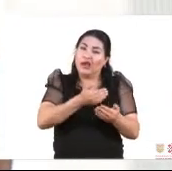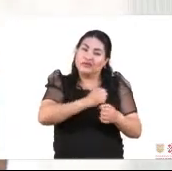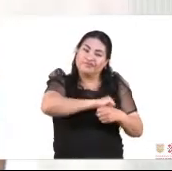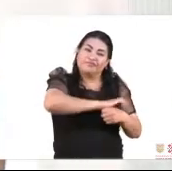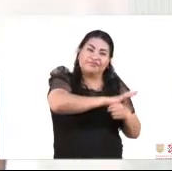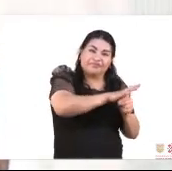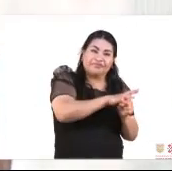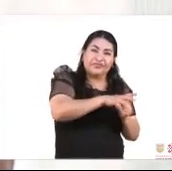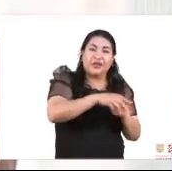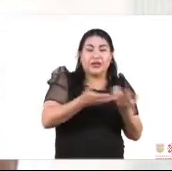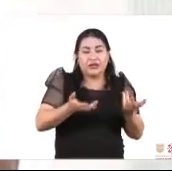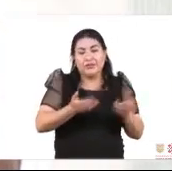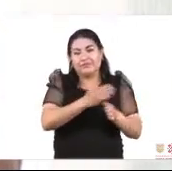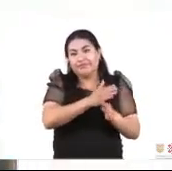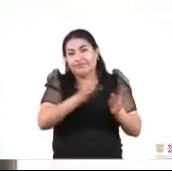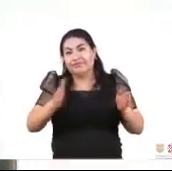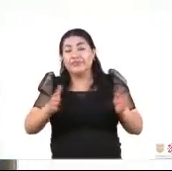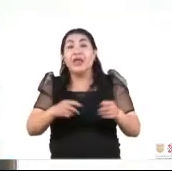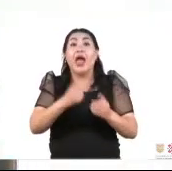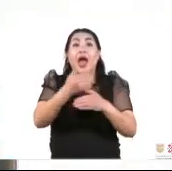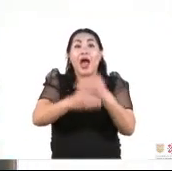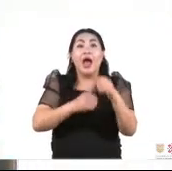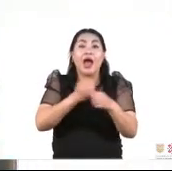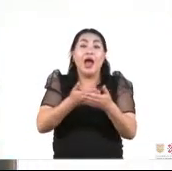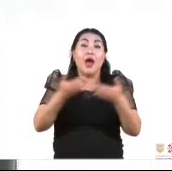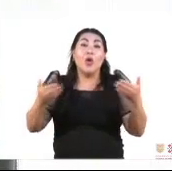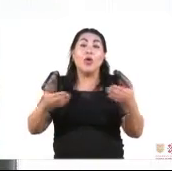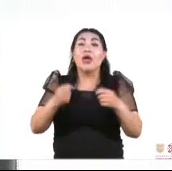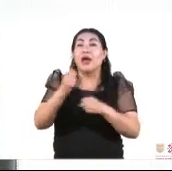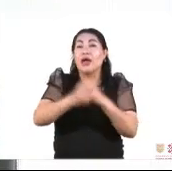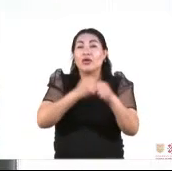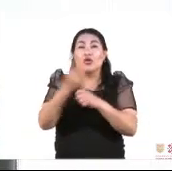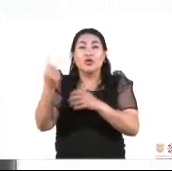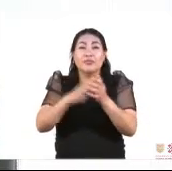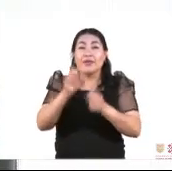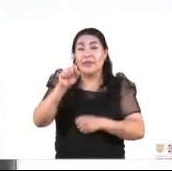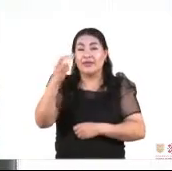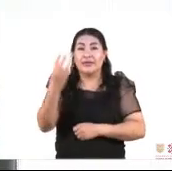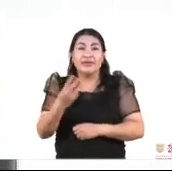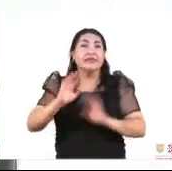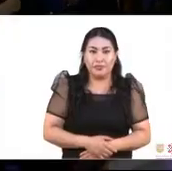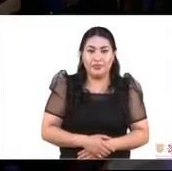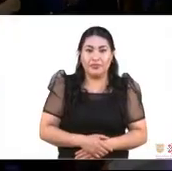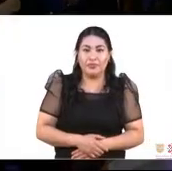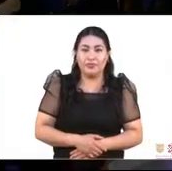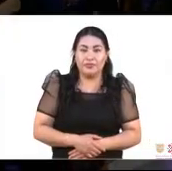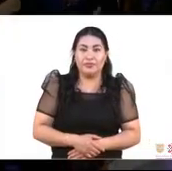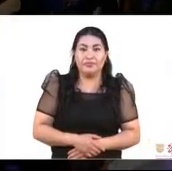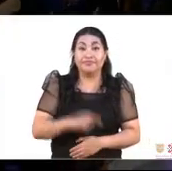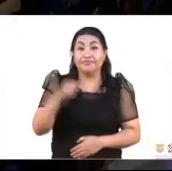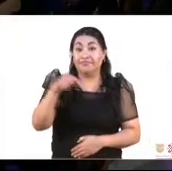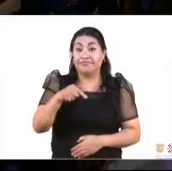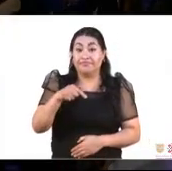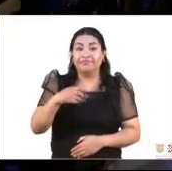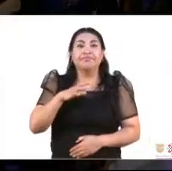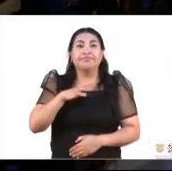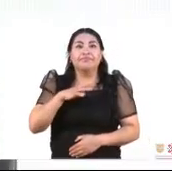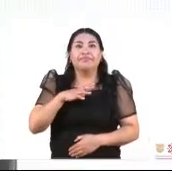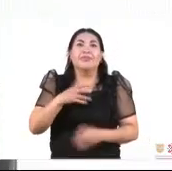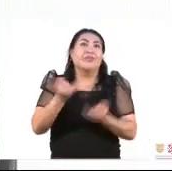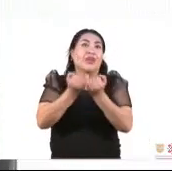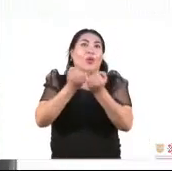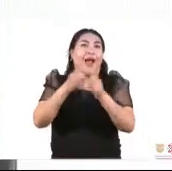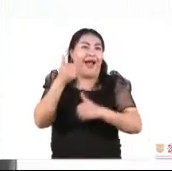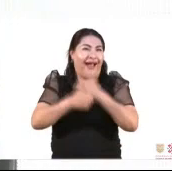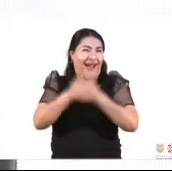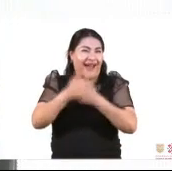En 2023 ya superamos todos los índices de 2019. Aquí se goza de la Fórmula 1,